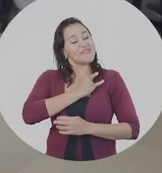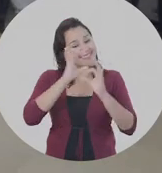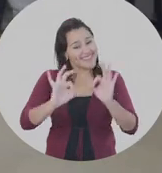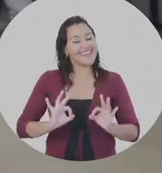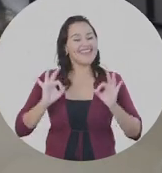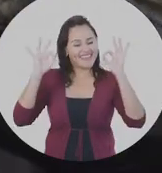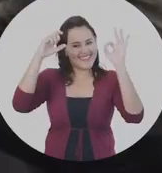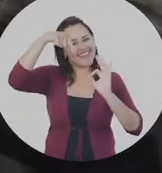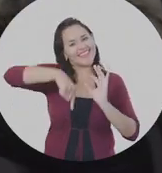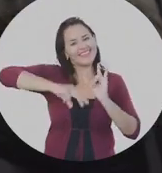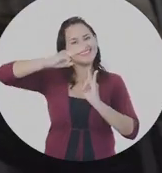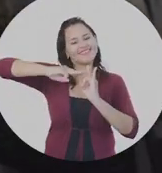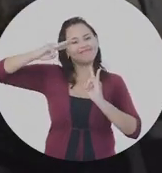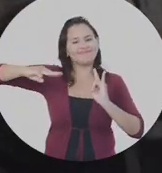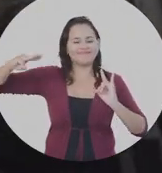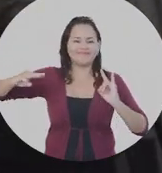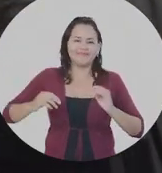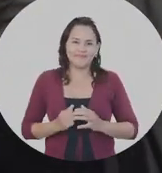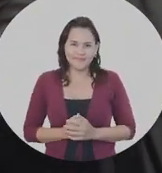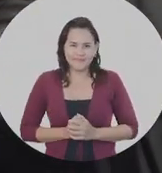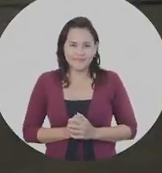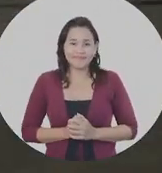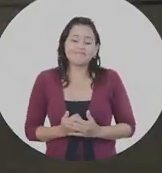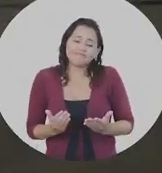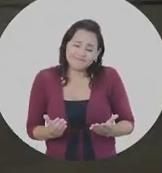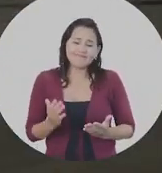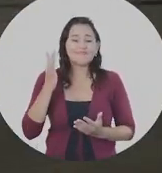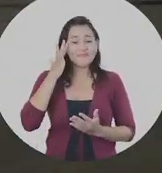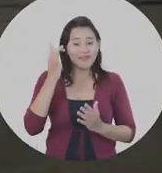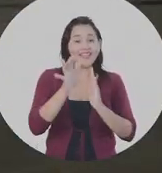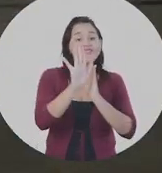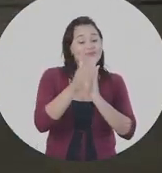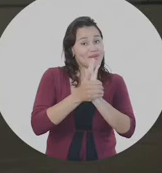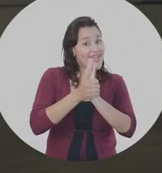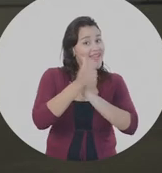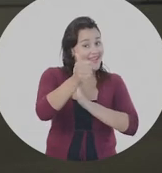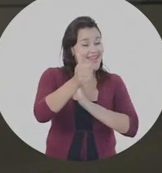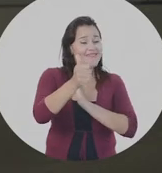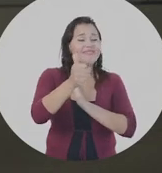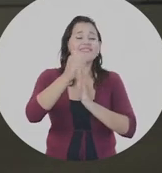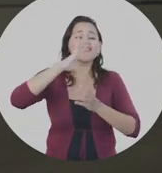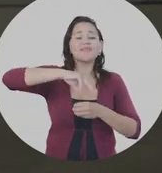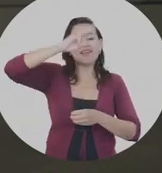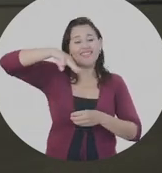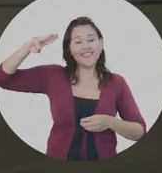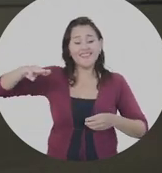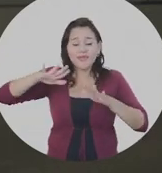vida a través de la educación superior de alta calidad en la Universidad del Magdalena.